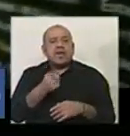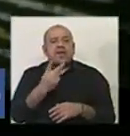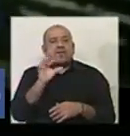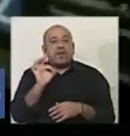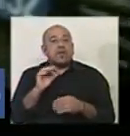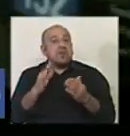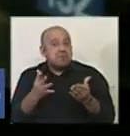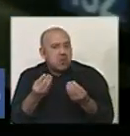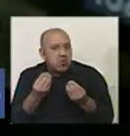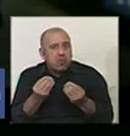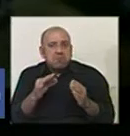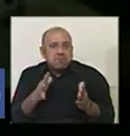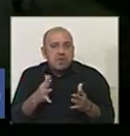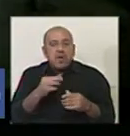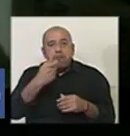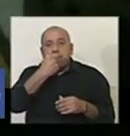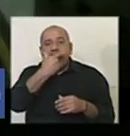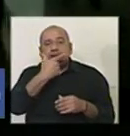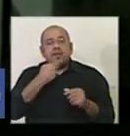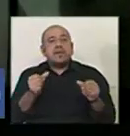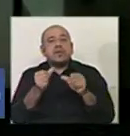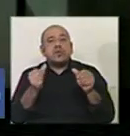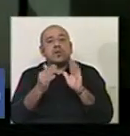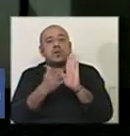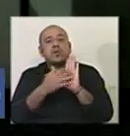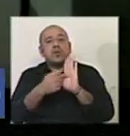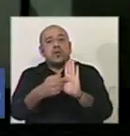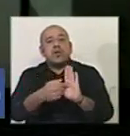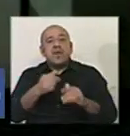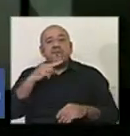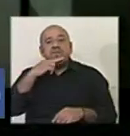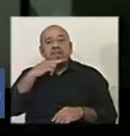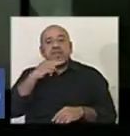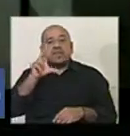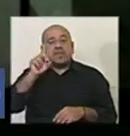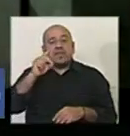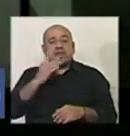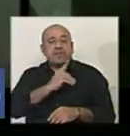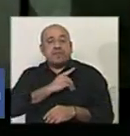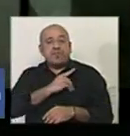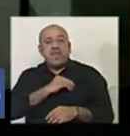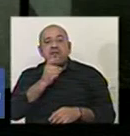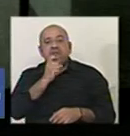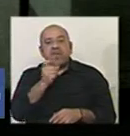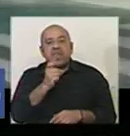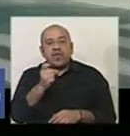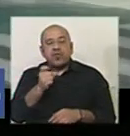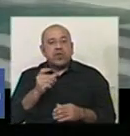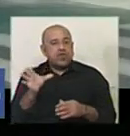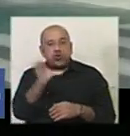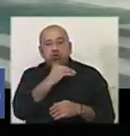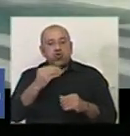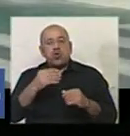suerte de vaticinio, Macri realizó un decreto de urgencia instalando por única vez el viernes 30 de diciembre como feriado en la ciudad. Por otro lado, fue la